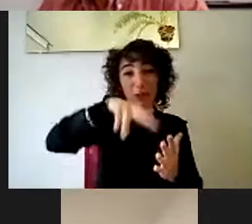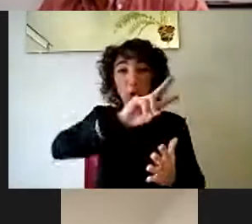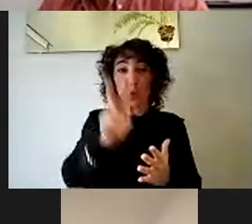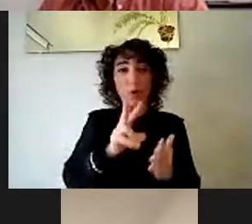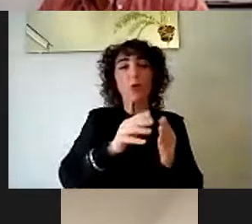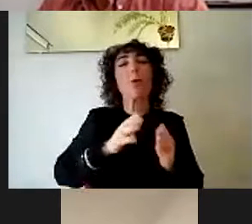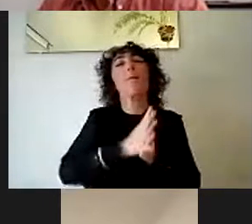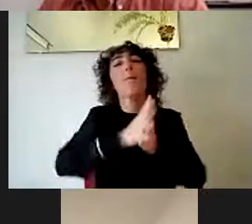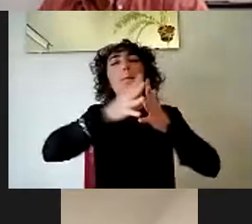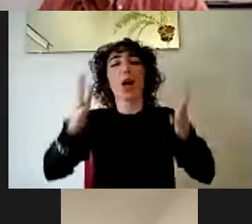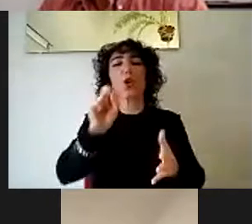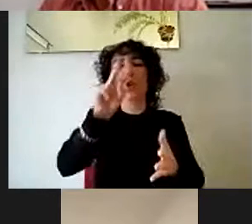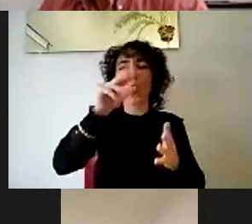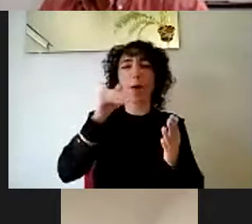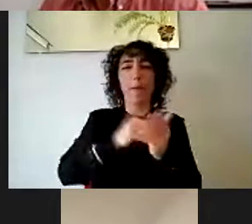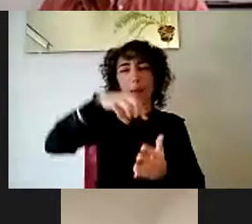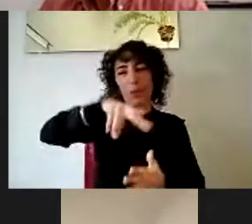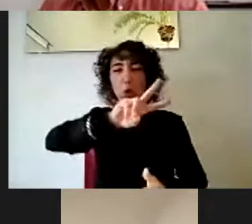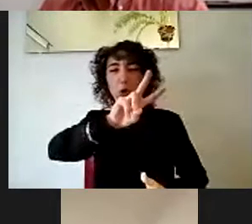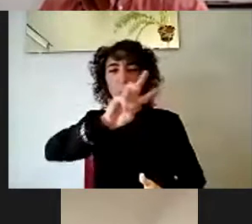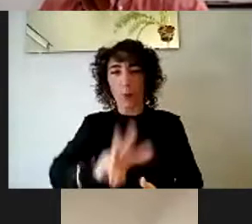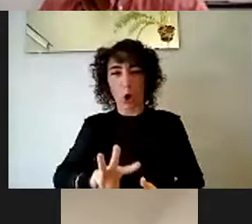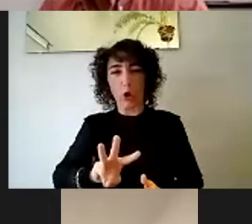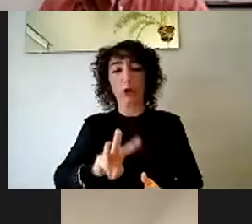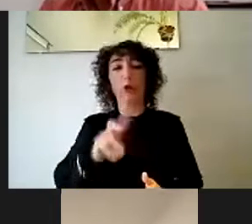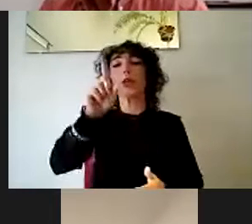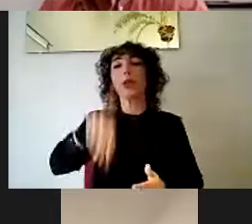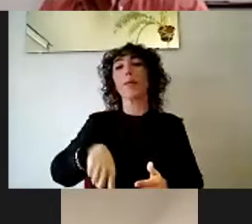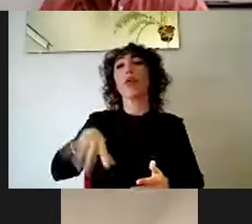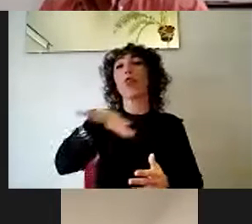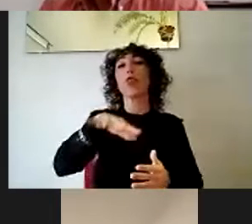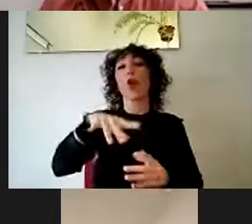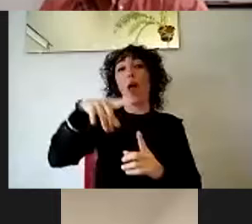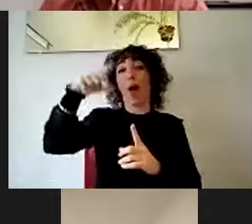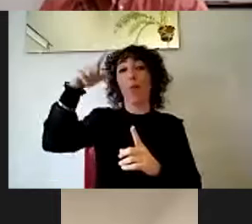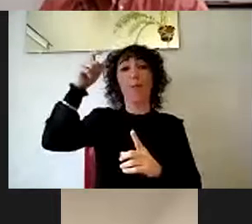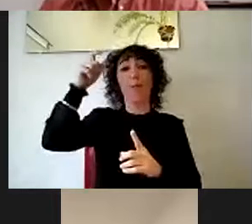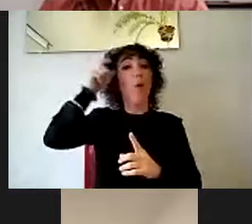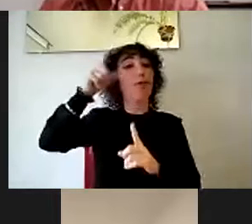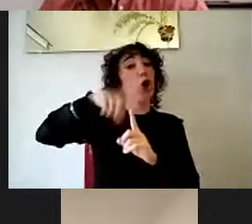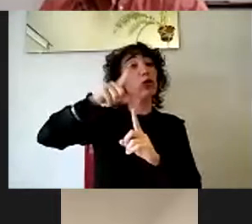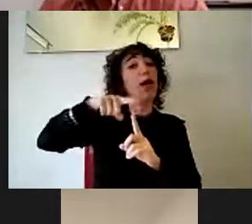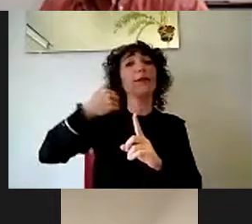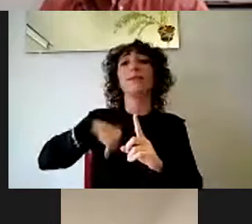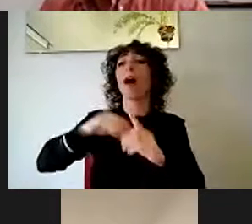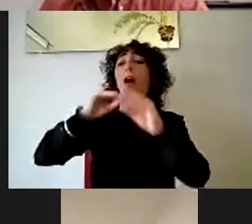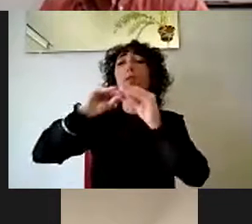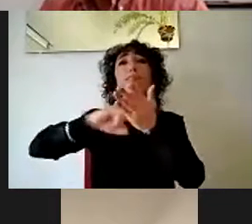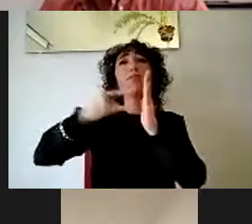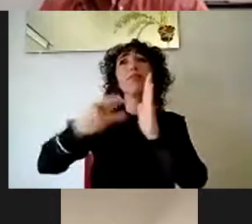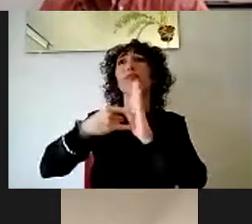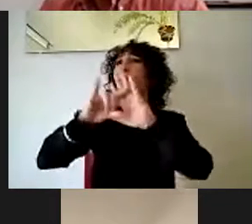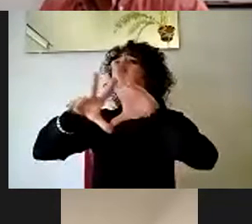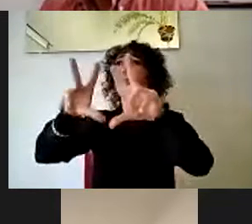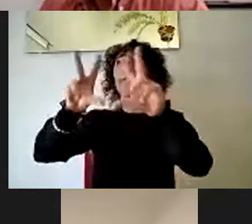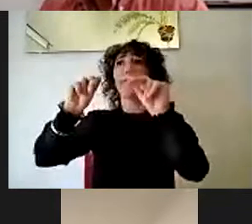Después tenemos el proyecto de saneamiento de la parte alta de Tías, finalizado y con licencia. Proyectos de agua potable